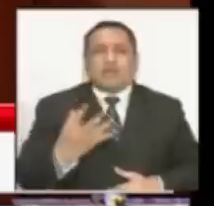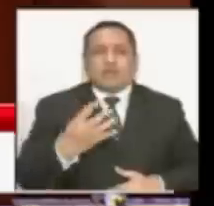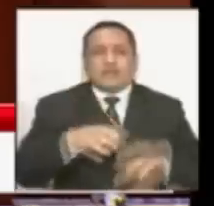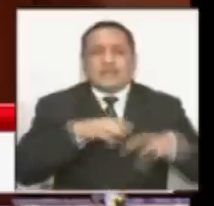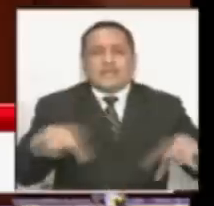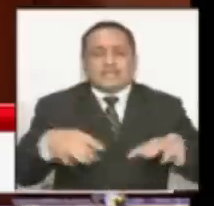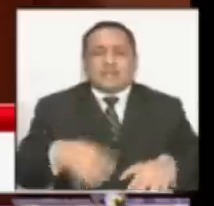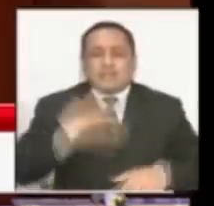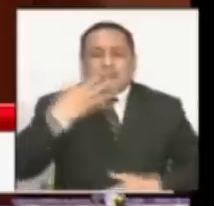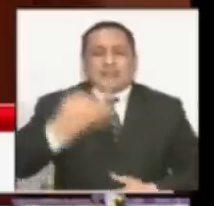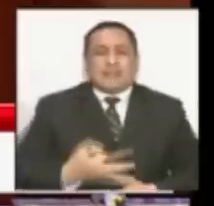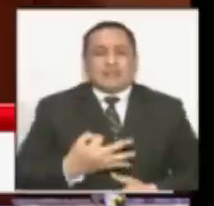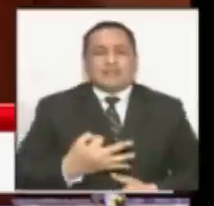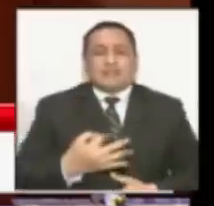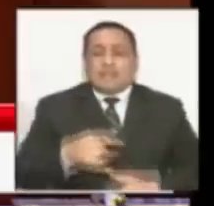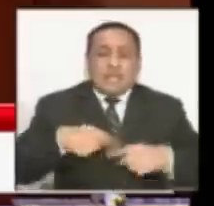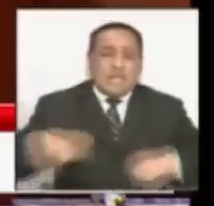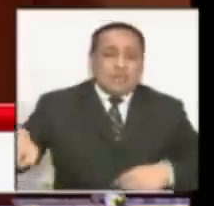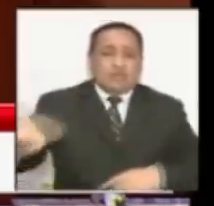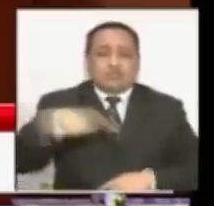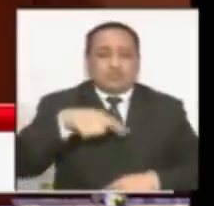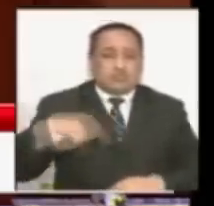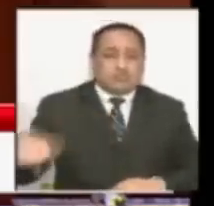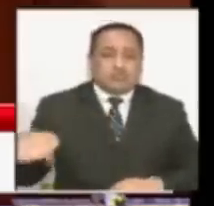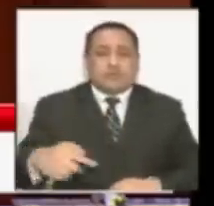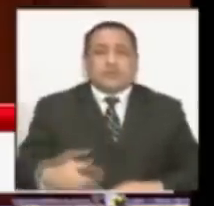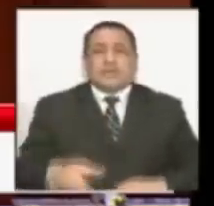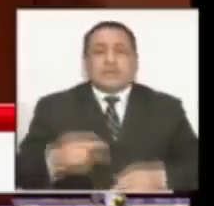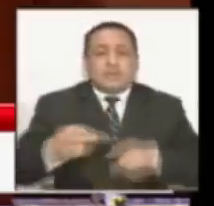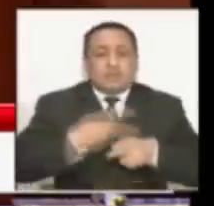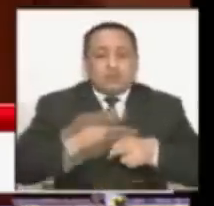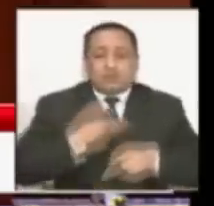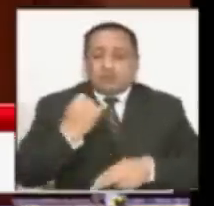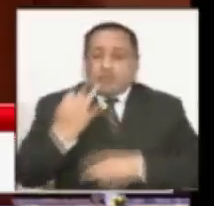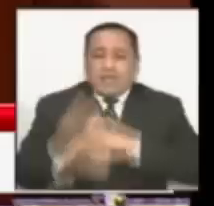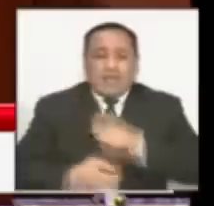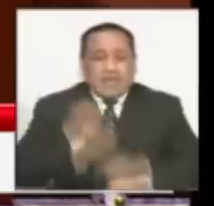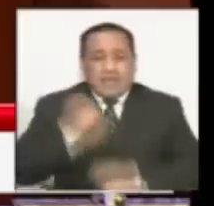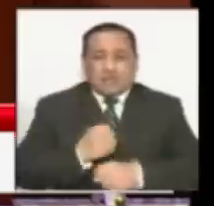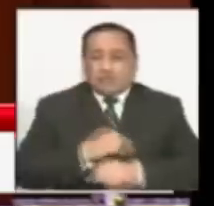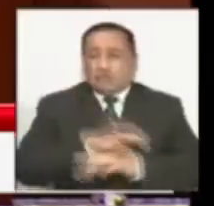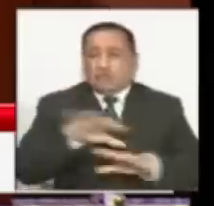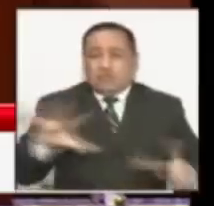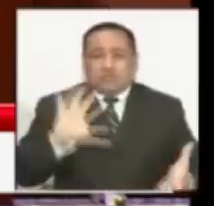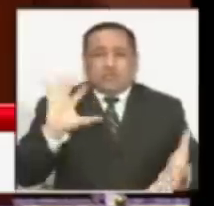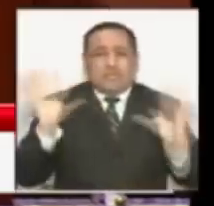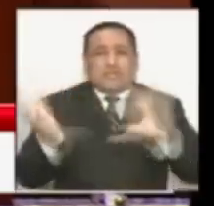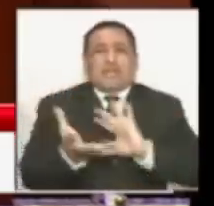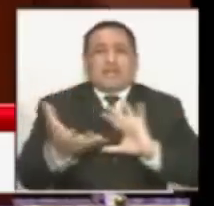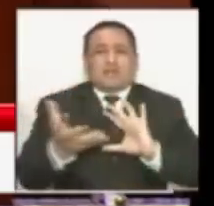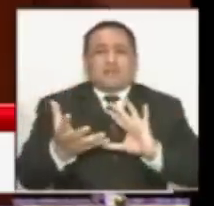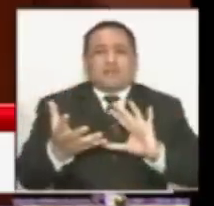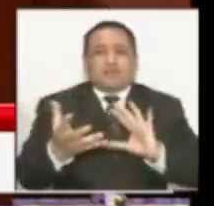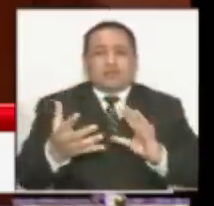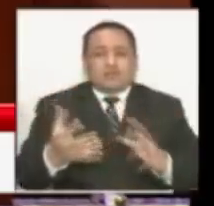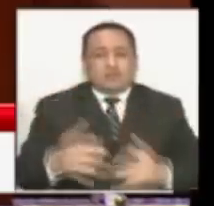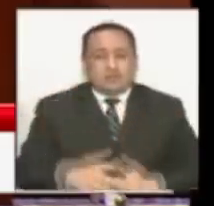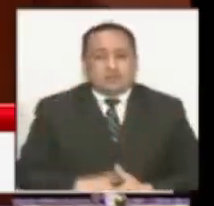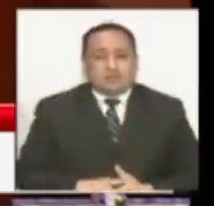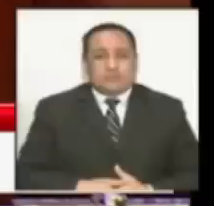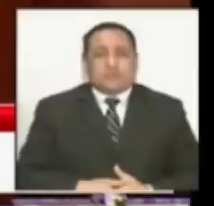hacerlo realidad. Son ellos quienes en los próximos años, en medio de este cambio de época y cambio